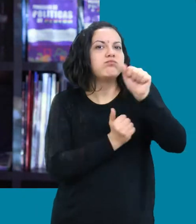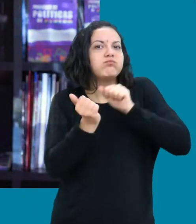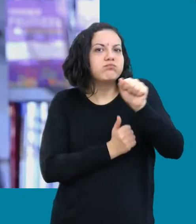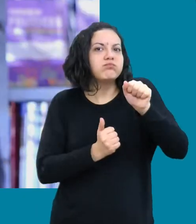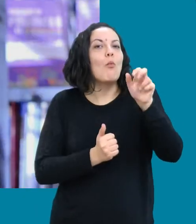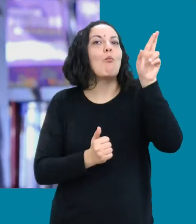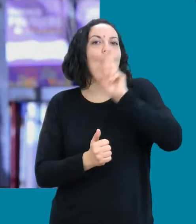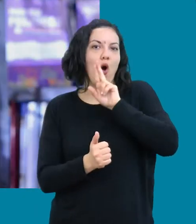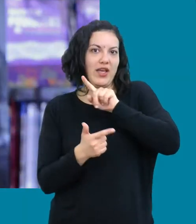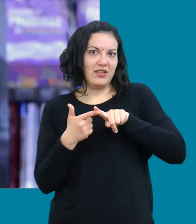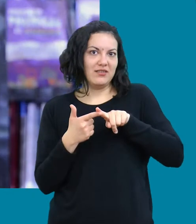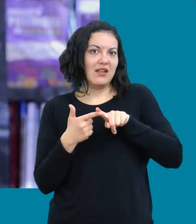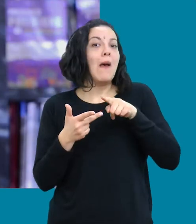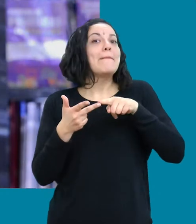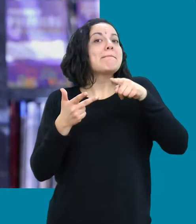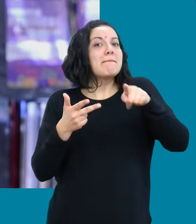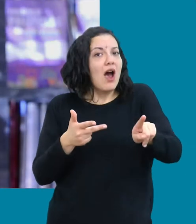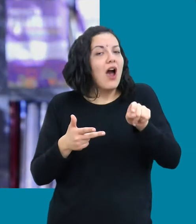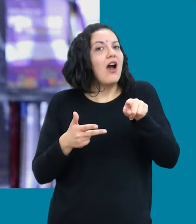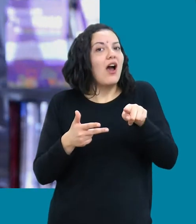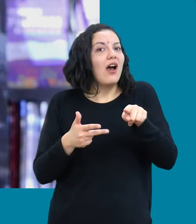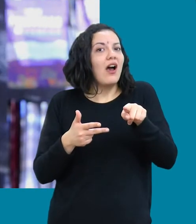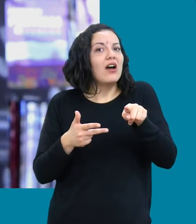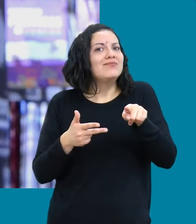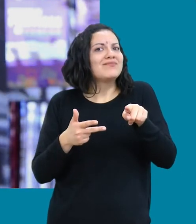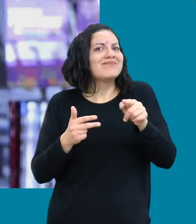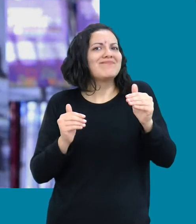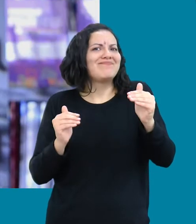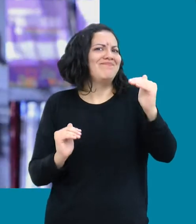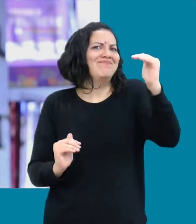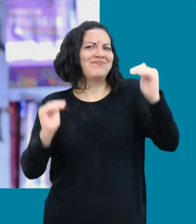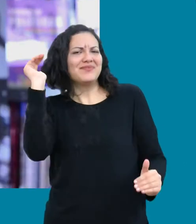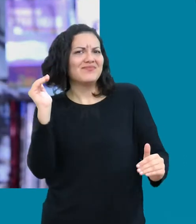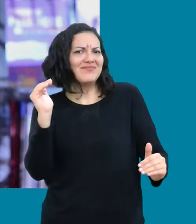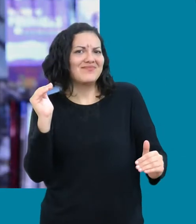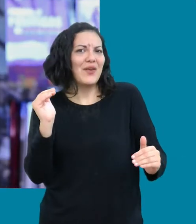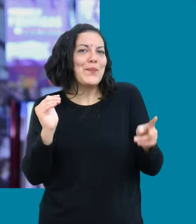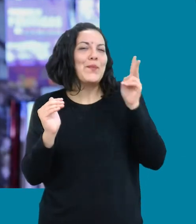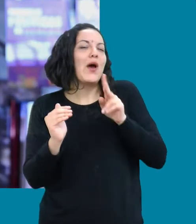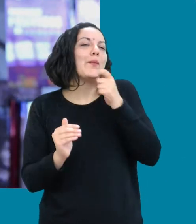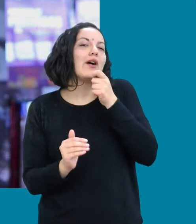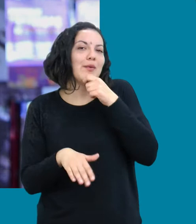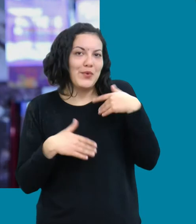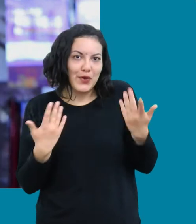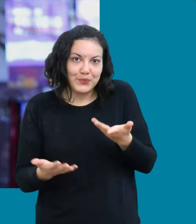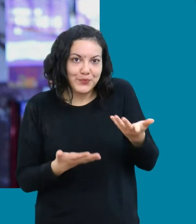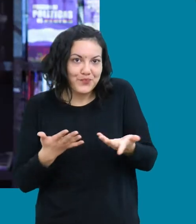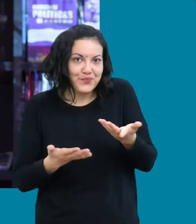mujeres, y sin embargo, las proporciones son inversas cuando miramos, por ejemplo,